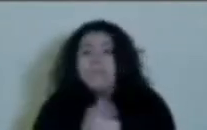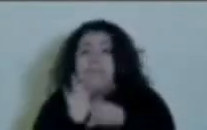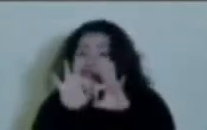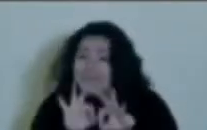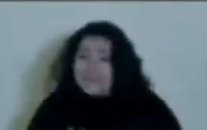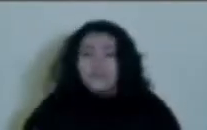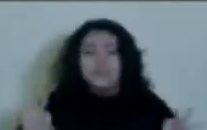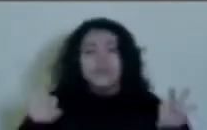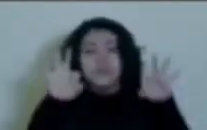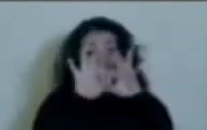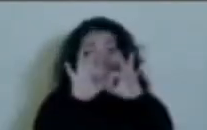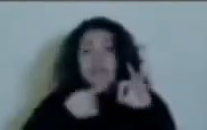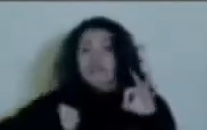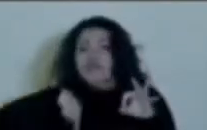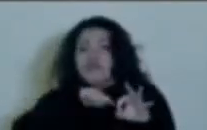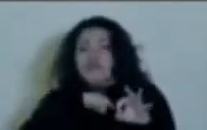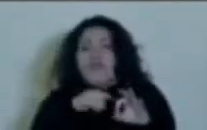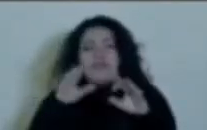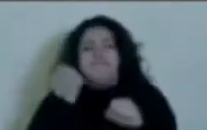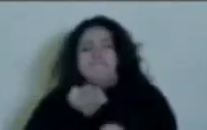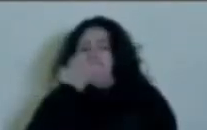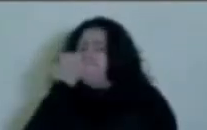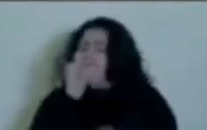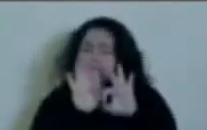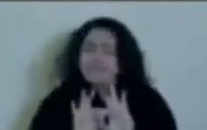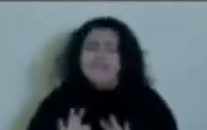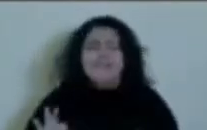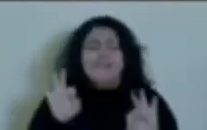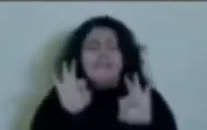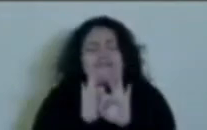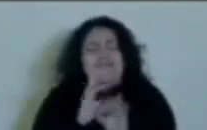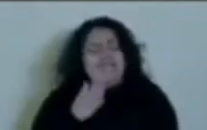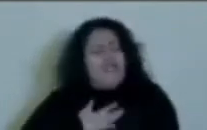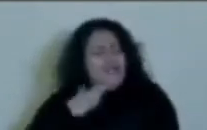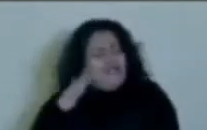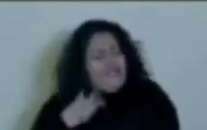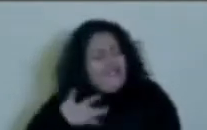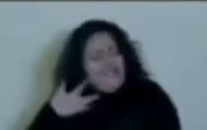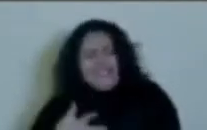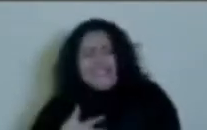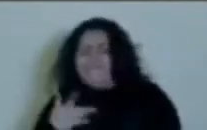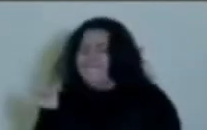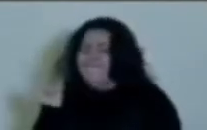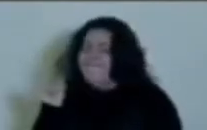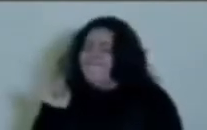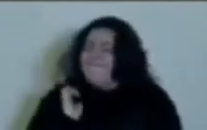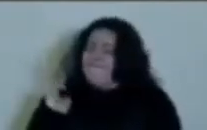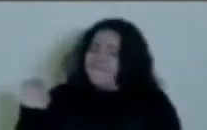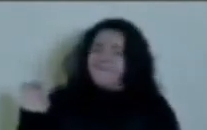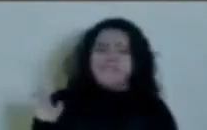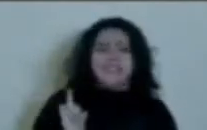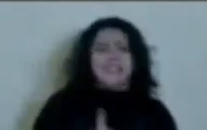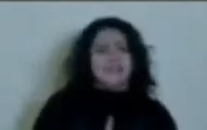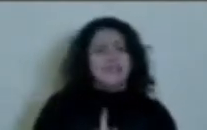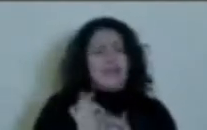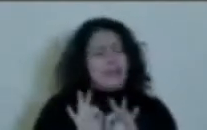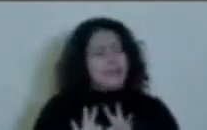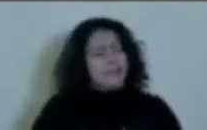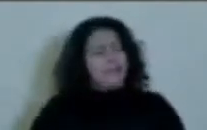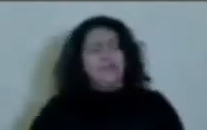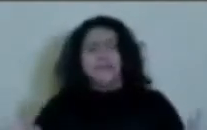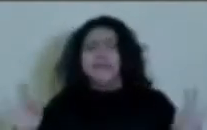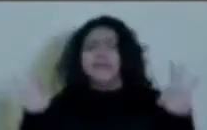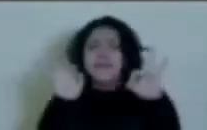institución. Para mí, en lo personal, es un día importante porque ustedes llegan